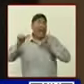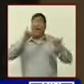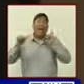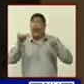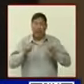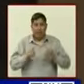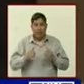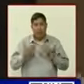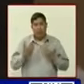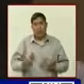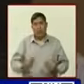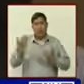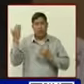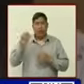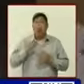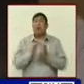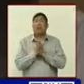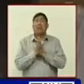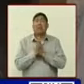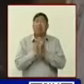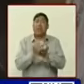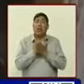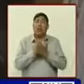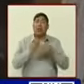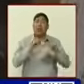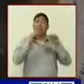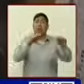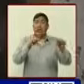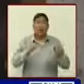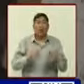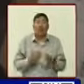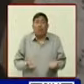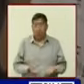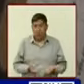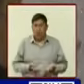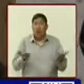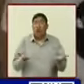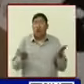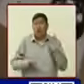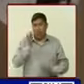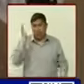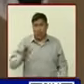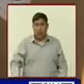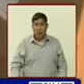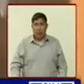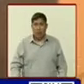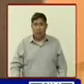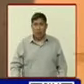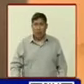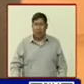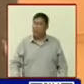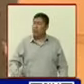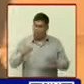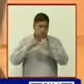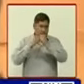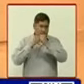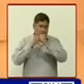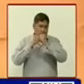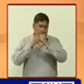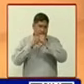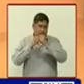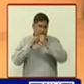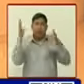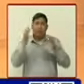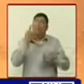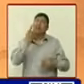pucha. A la señora de la tienda me rogó que me aloje ahí porque no hay de otra forma. ¿Dónde voy a ir? ¿Antenoche reventó la pared? Sí, antenoche